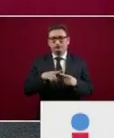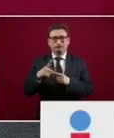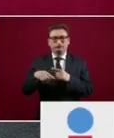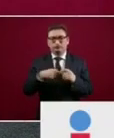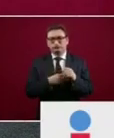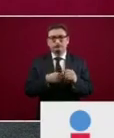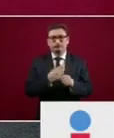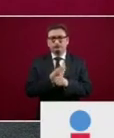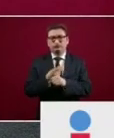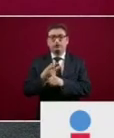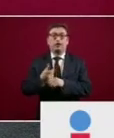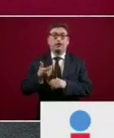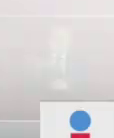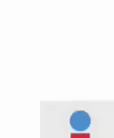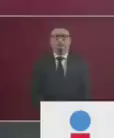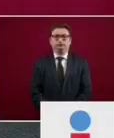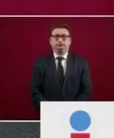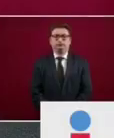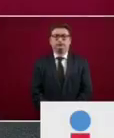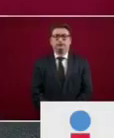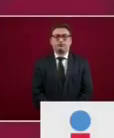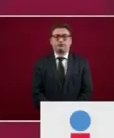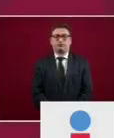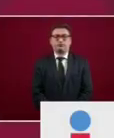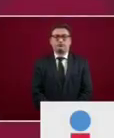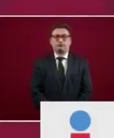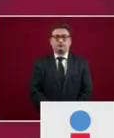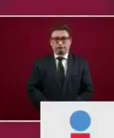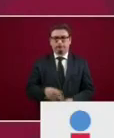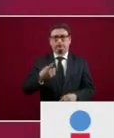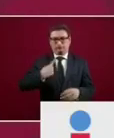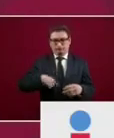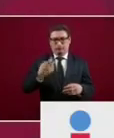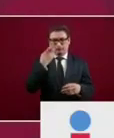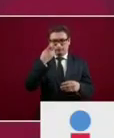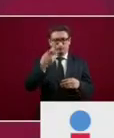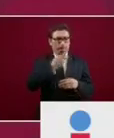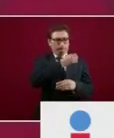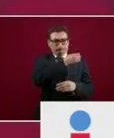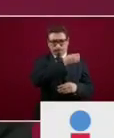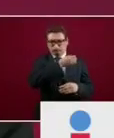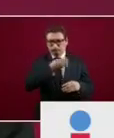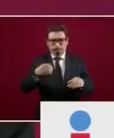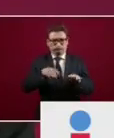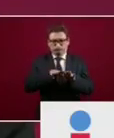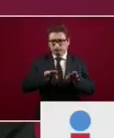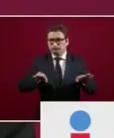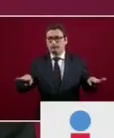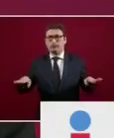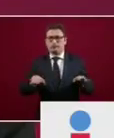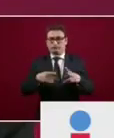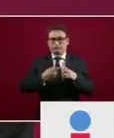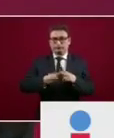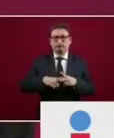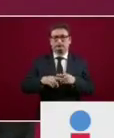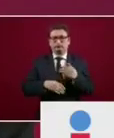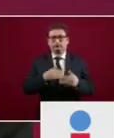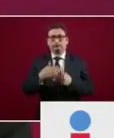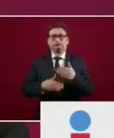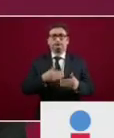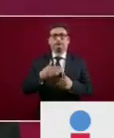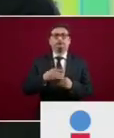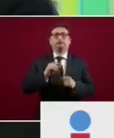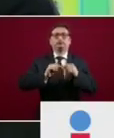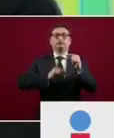Ya no es gastar por gastar. No, estamos poniendo orden, estableciendo las bases y va a